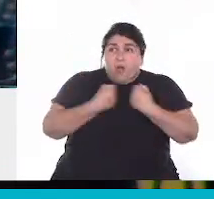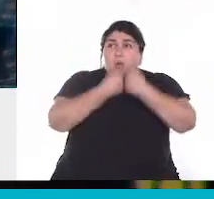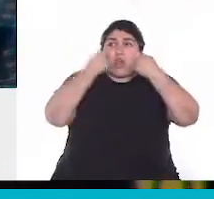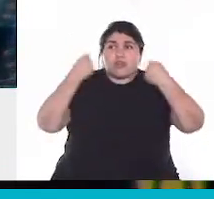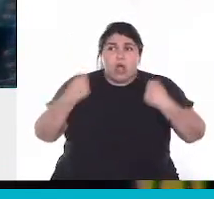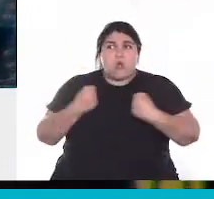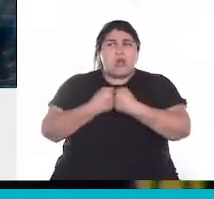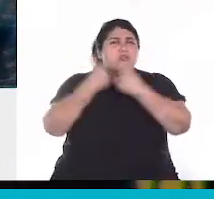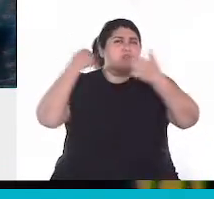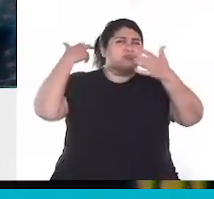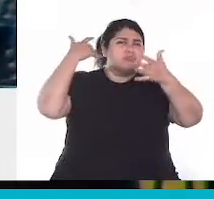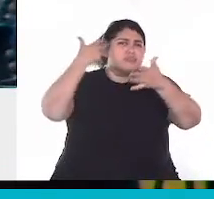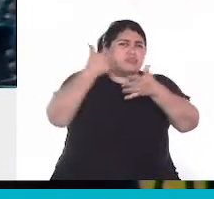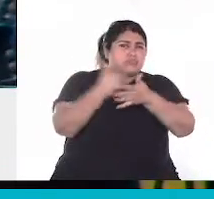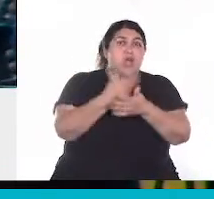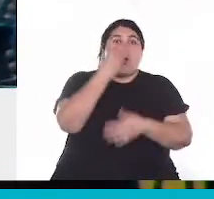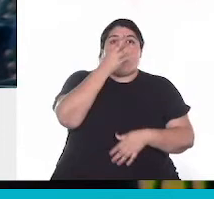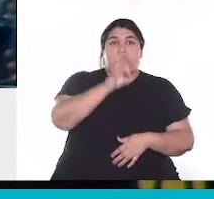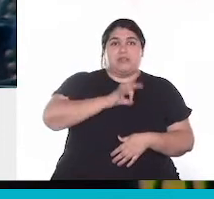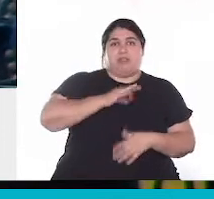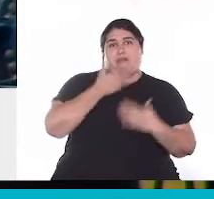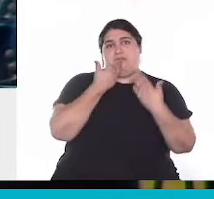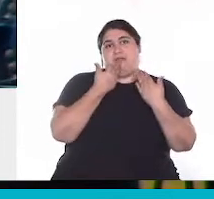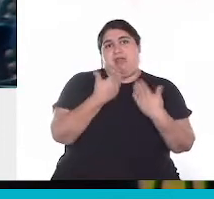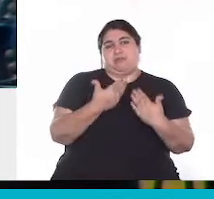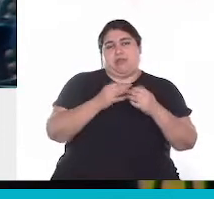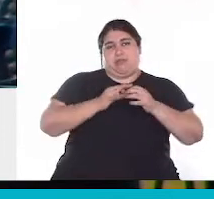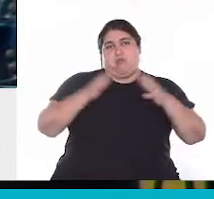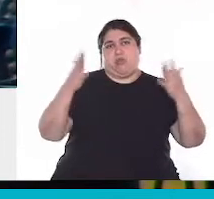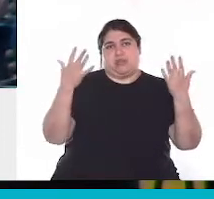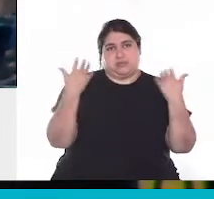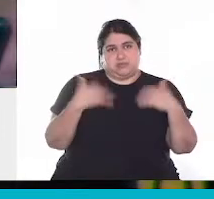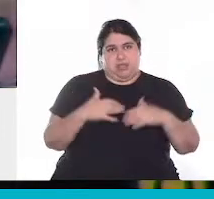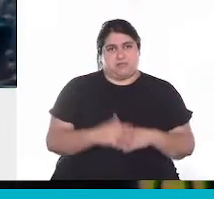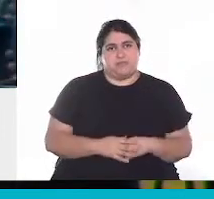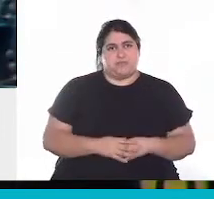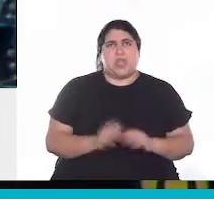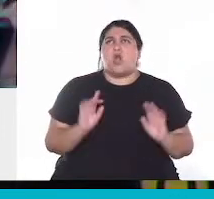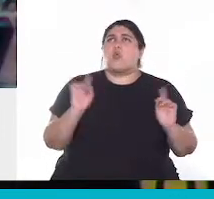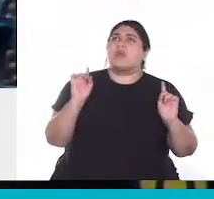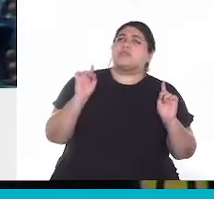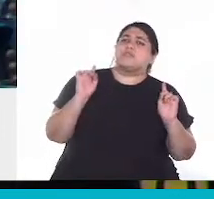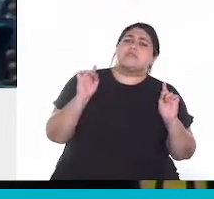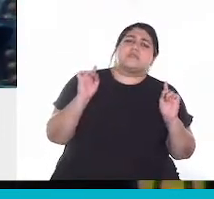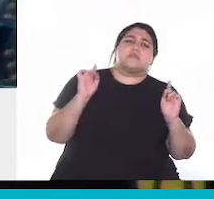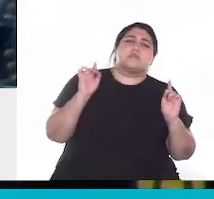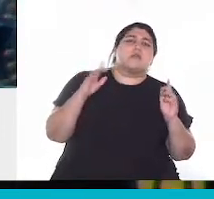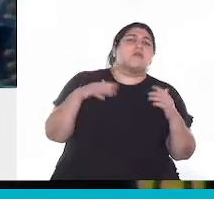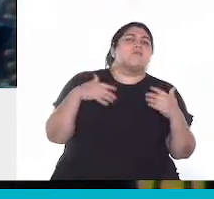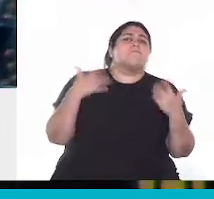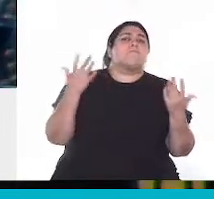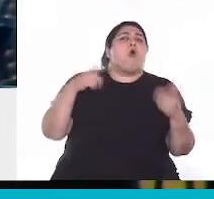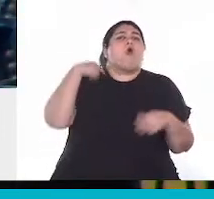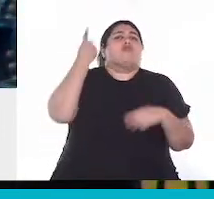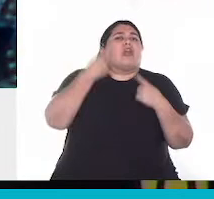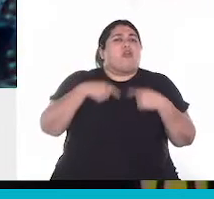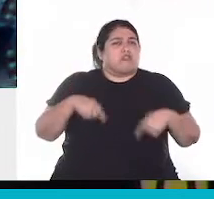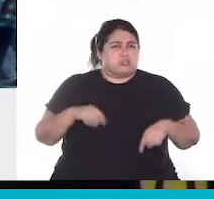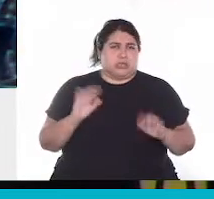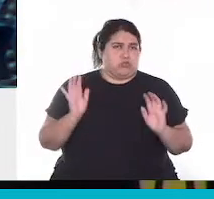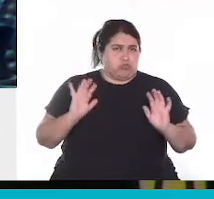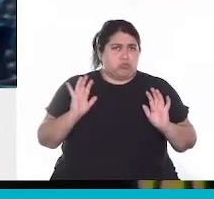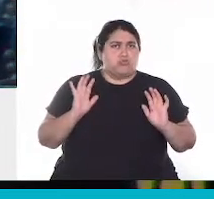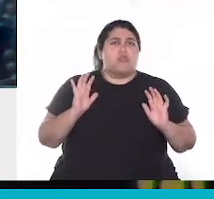estos 40 años ininterrumpidos de democracia. No es otra cosa, no es que tiene que ver con